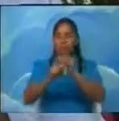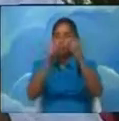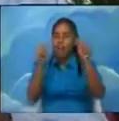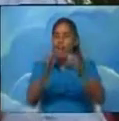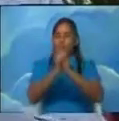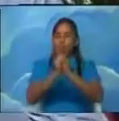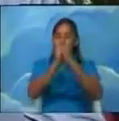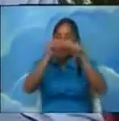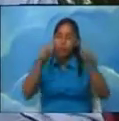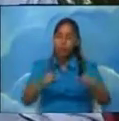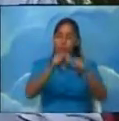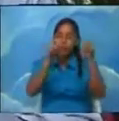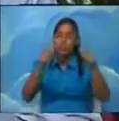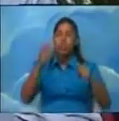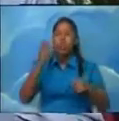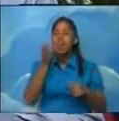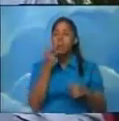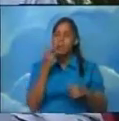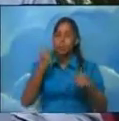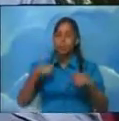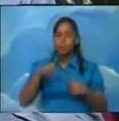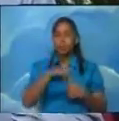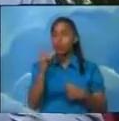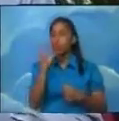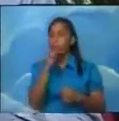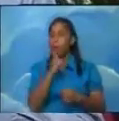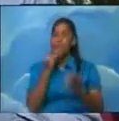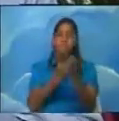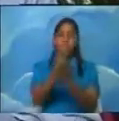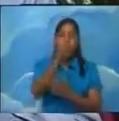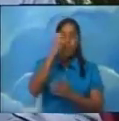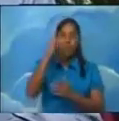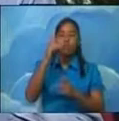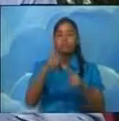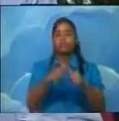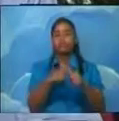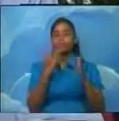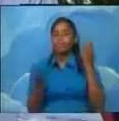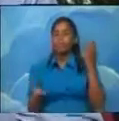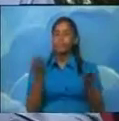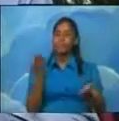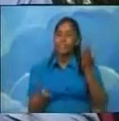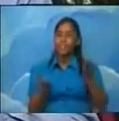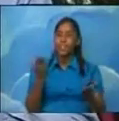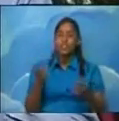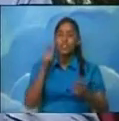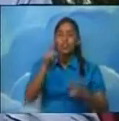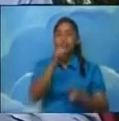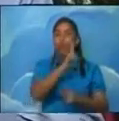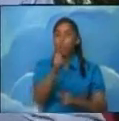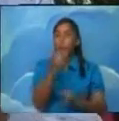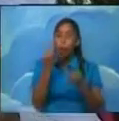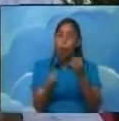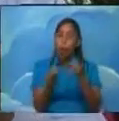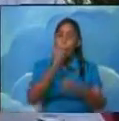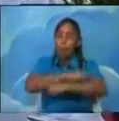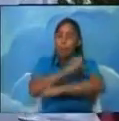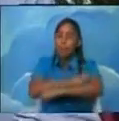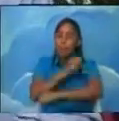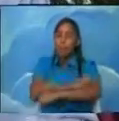Si nosotros le somos infiel a Dios, Él va a marcar la diferencia. Si usted no obedece a la palabra de Dios, van a